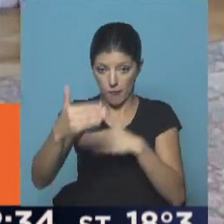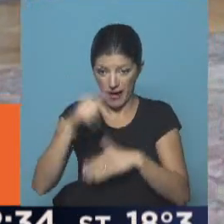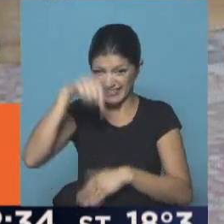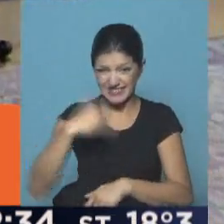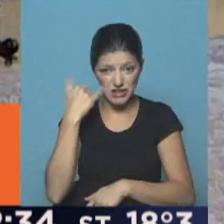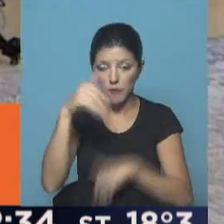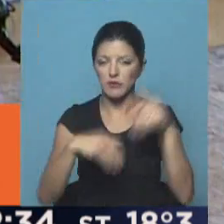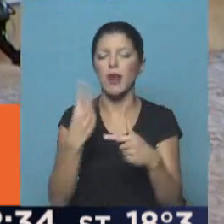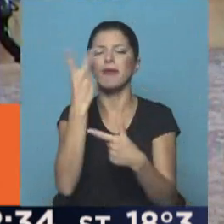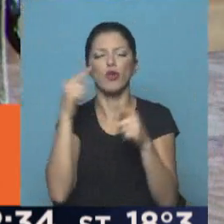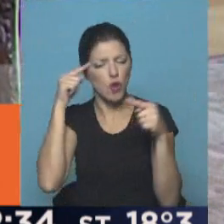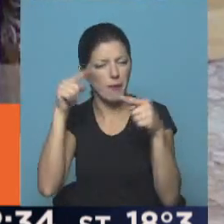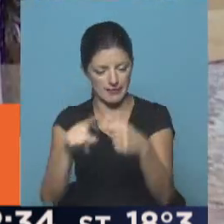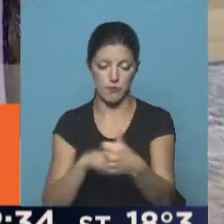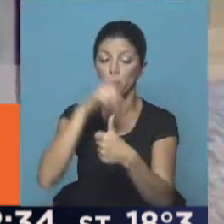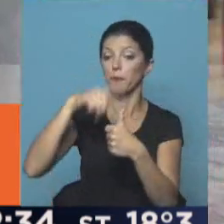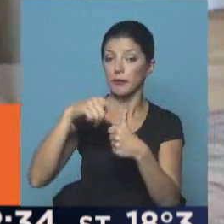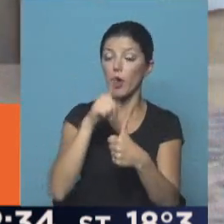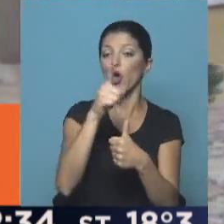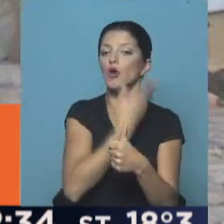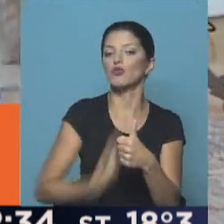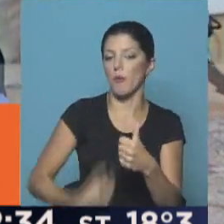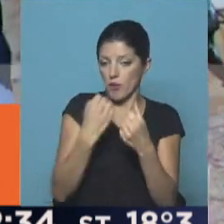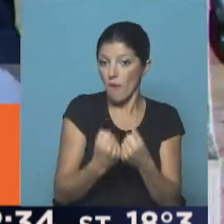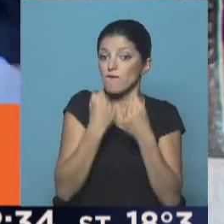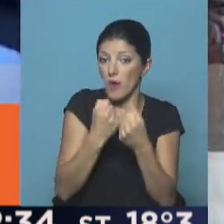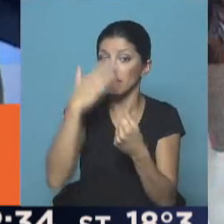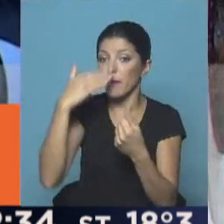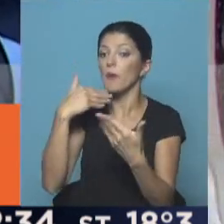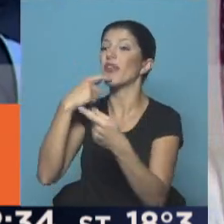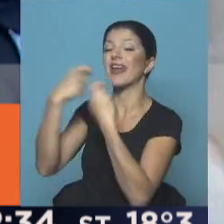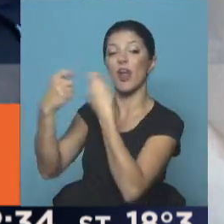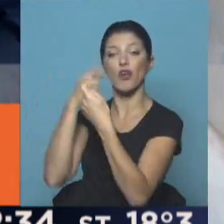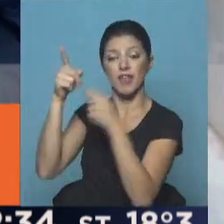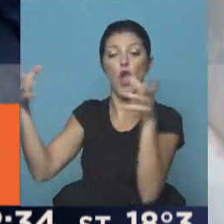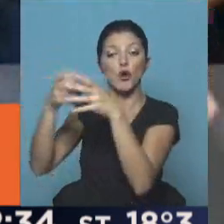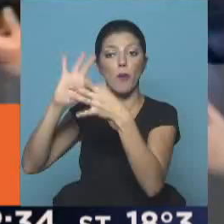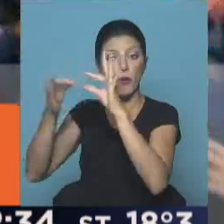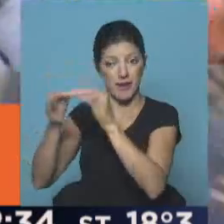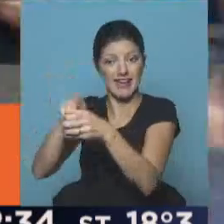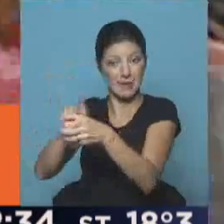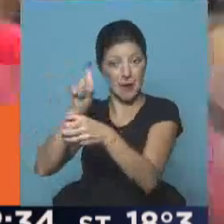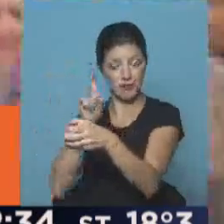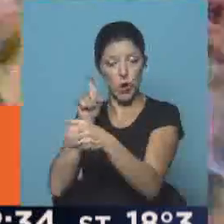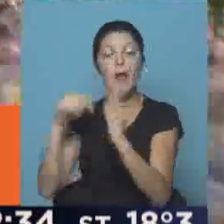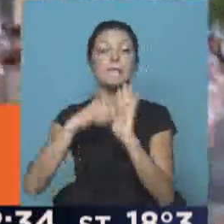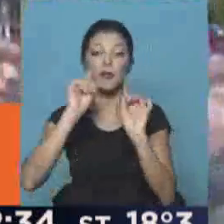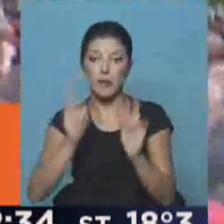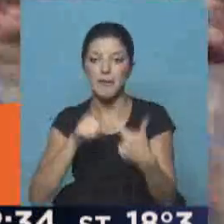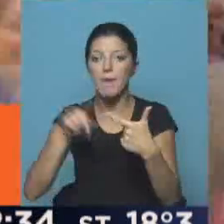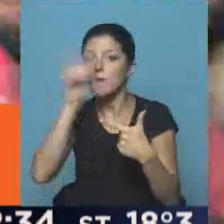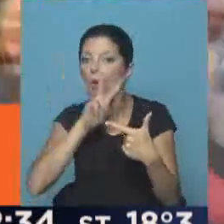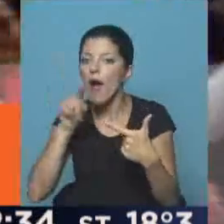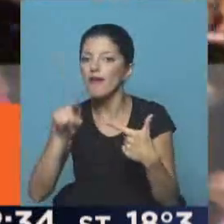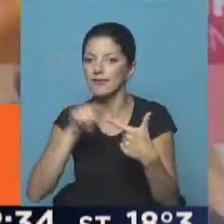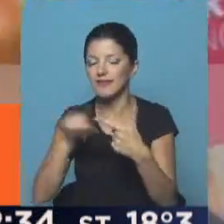político: fortalecer su gobierno antes del inicio de las negociaciones con la Unión Europea para concretar el Brexit, pero sobre todo, reducir el